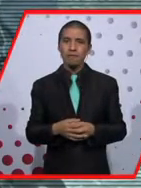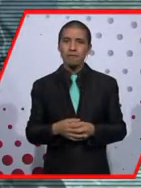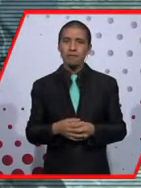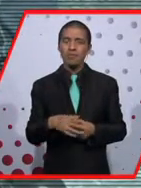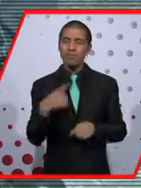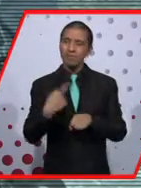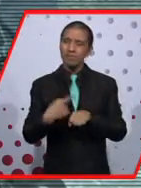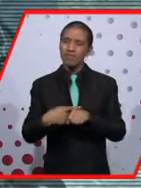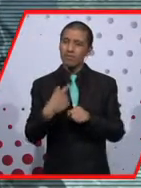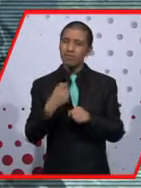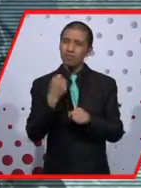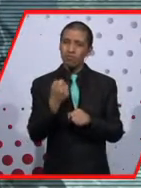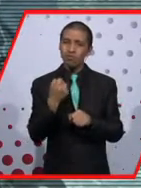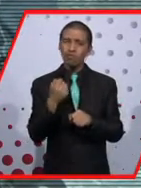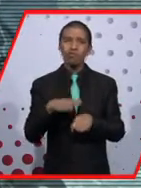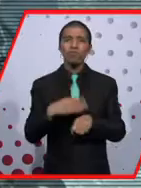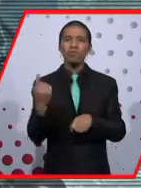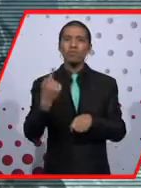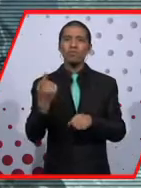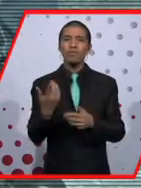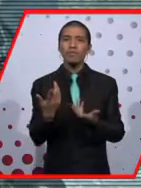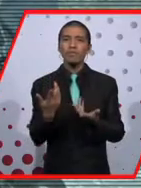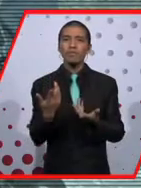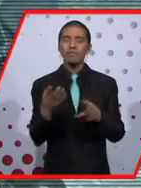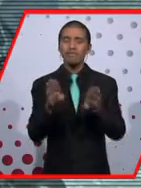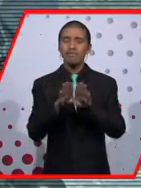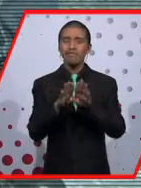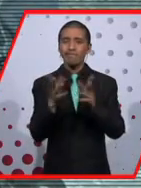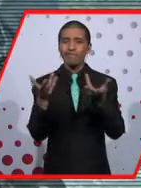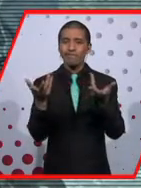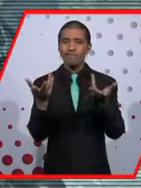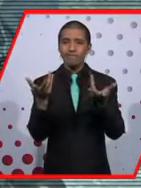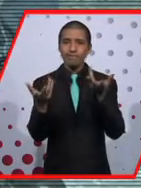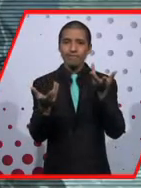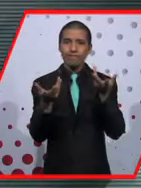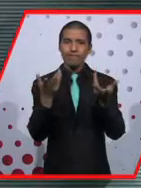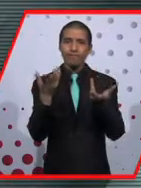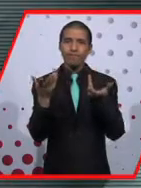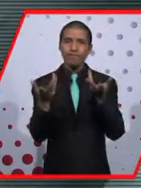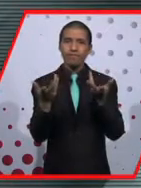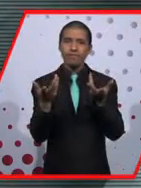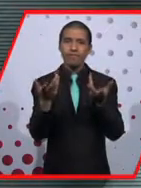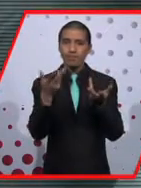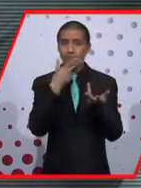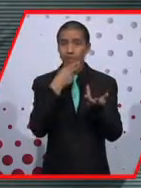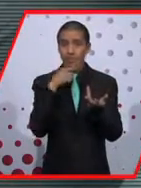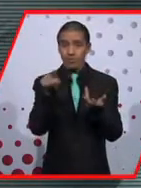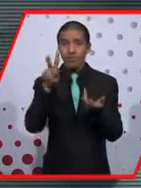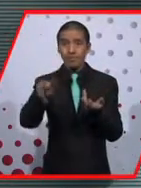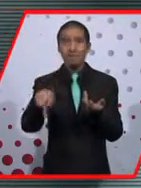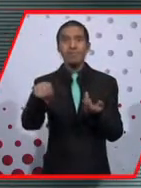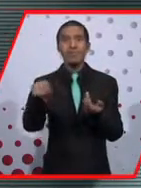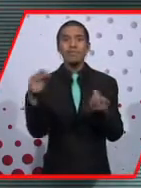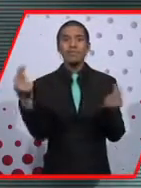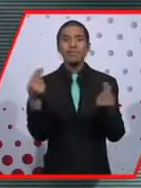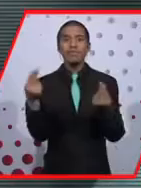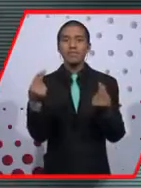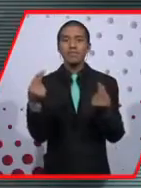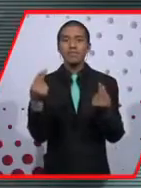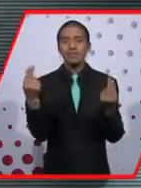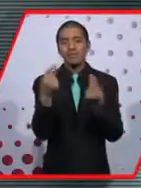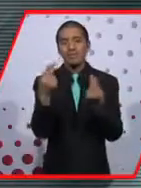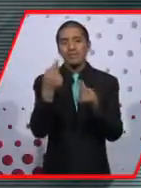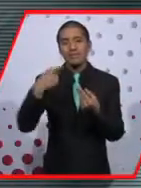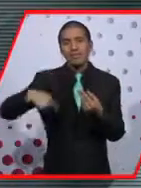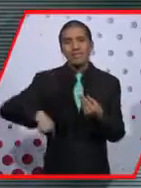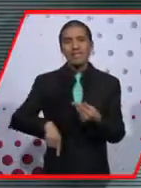su enfermedad porque no tiene cómo. O sea, él en realidad ya tienen que dializarlo,